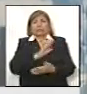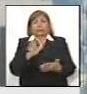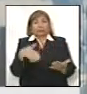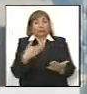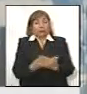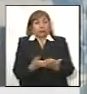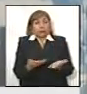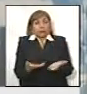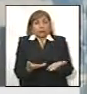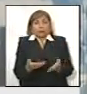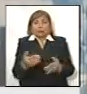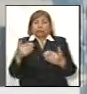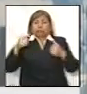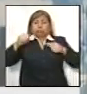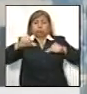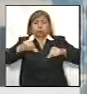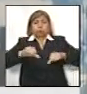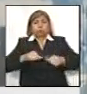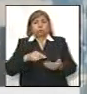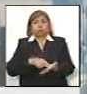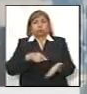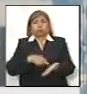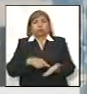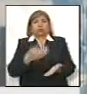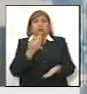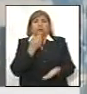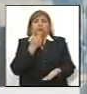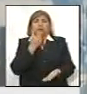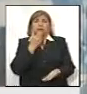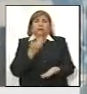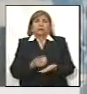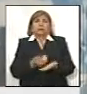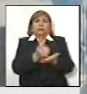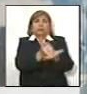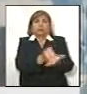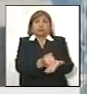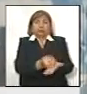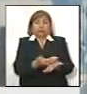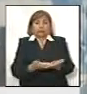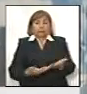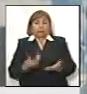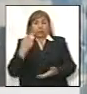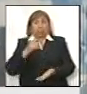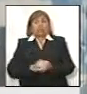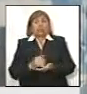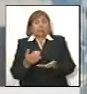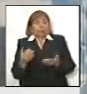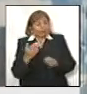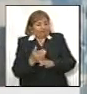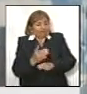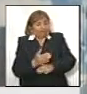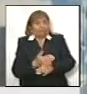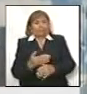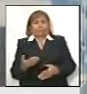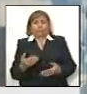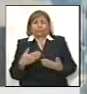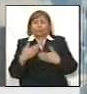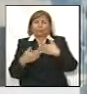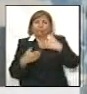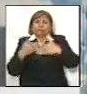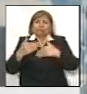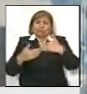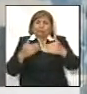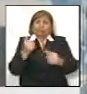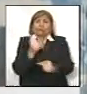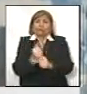y cayeron en mora. Y no hay quien les extienda una mano para que se puedan recuperar y puedan seguir